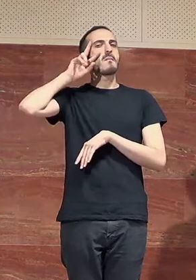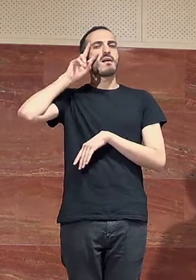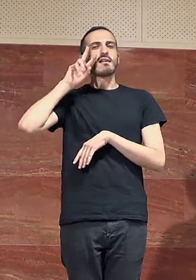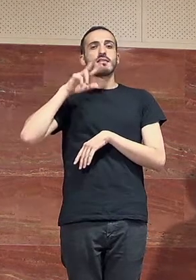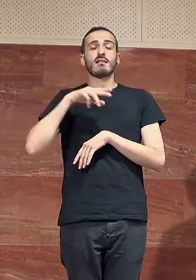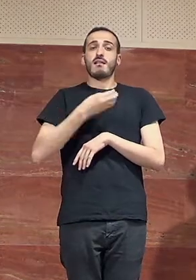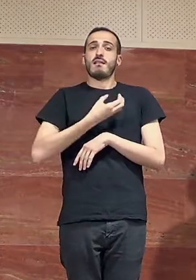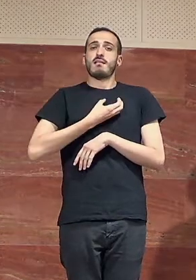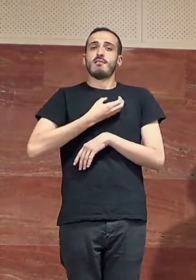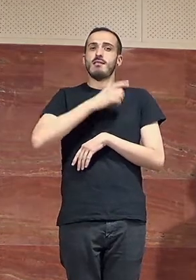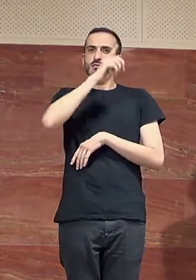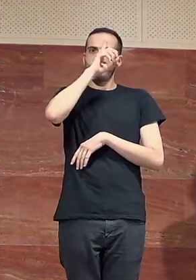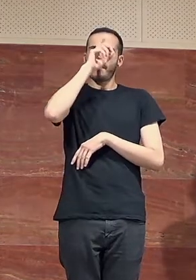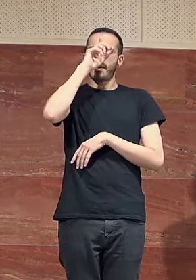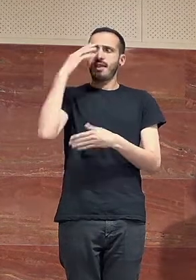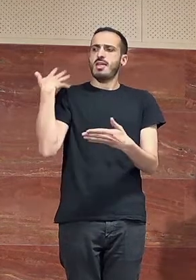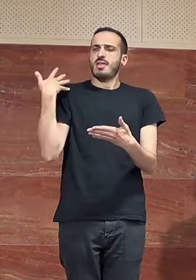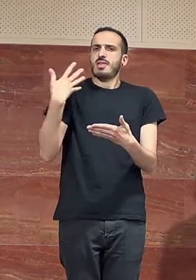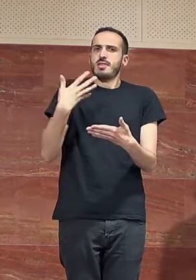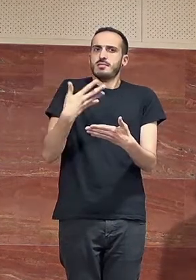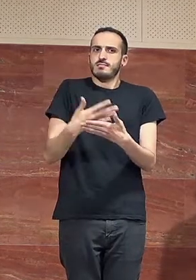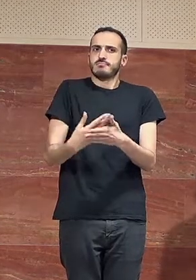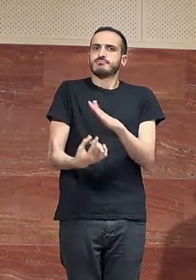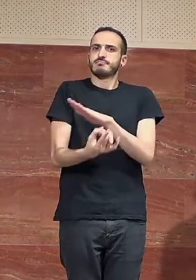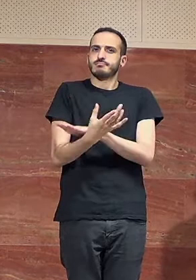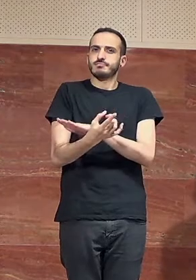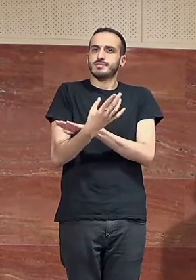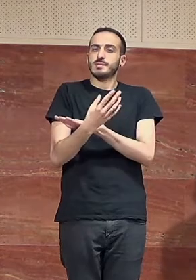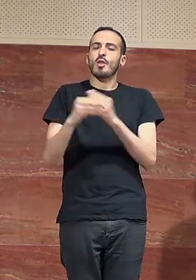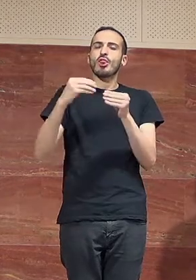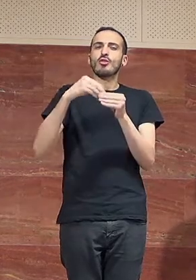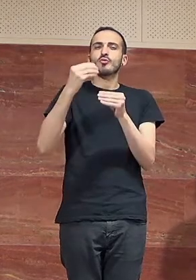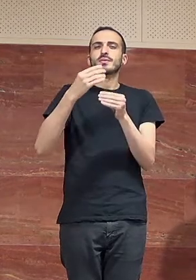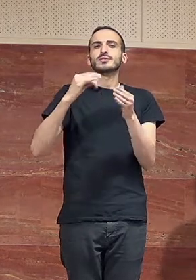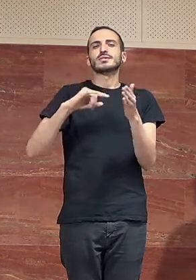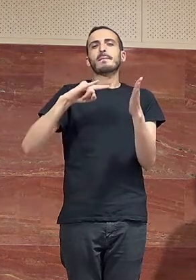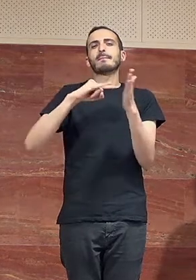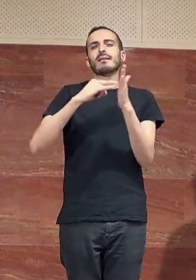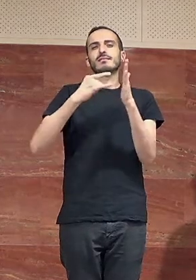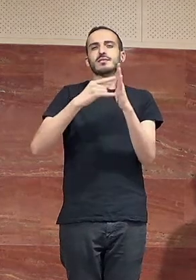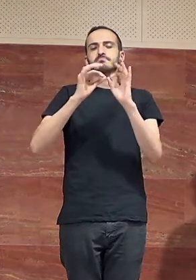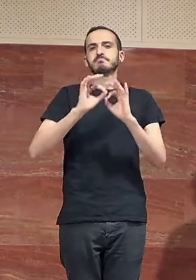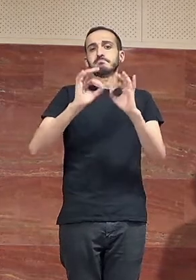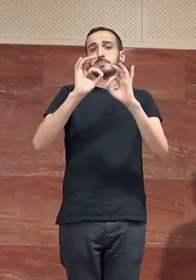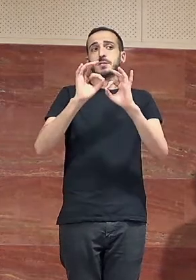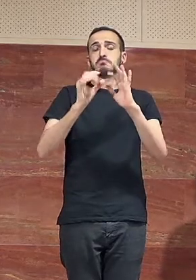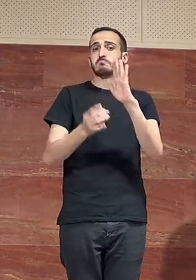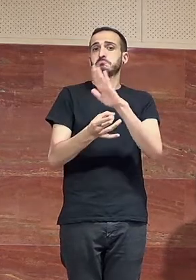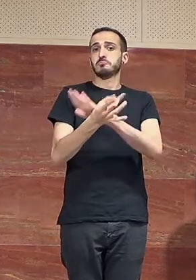Ayuntamiento de Madrid ha desarrollado en los últimos años y algunos documentos de planificación que ha desarrollado también para